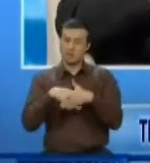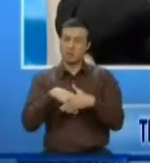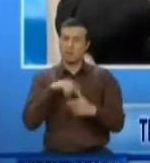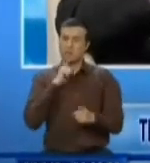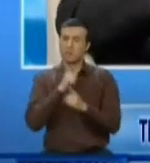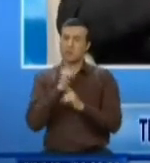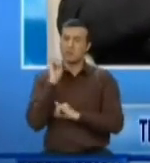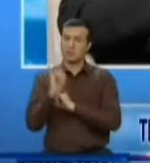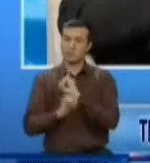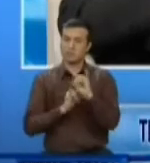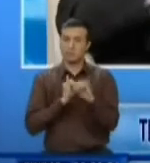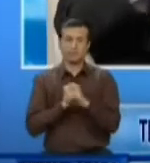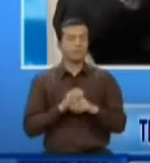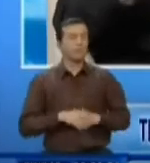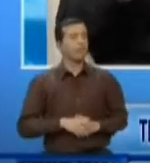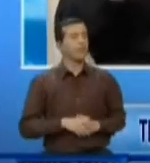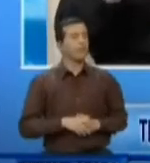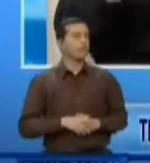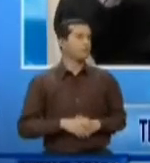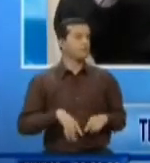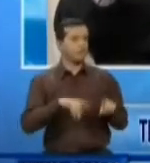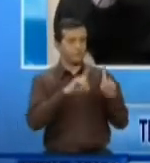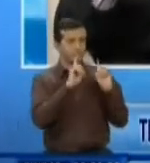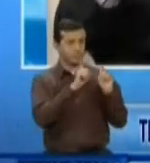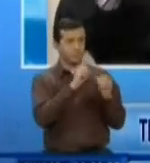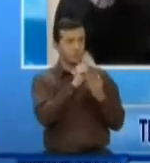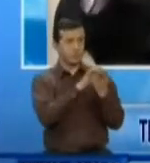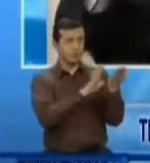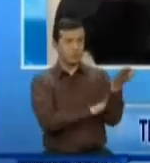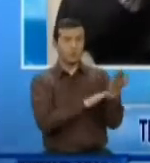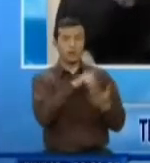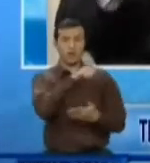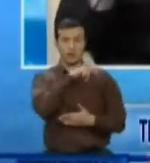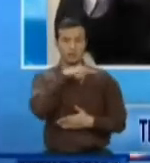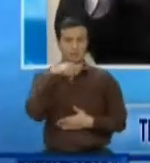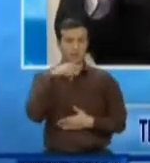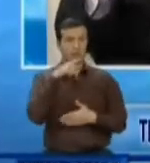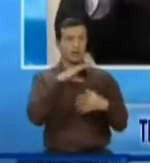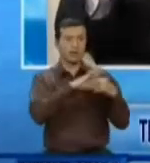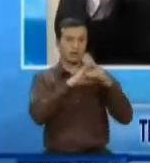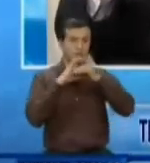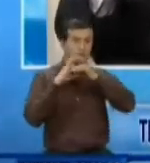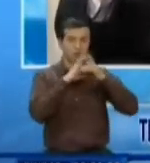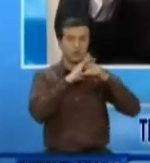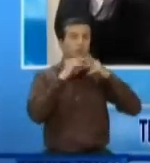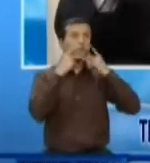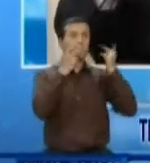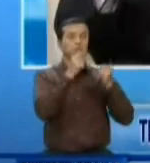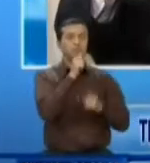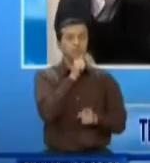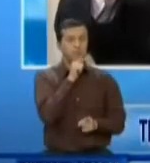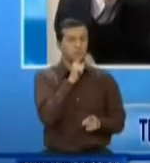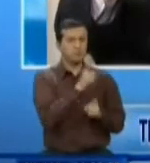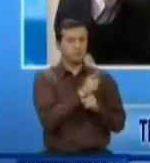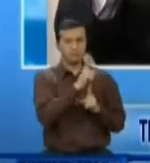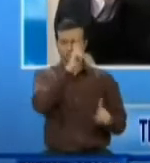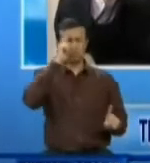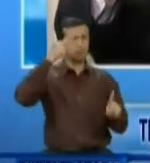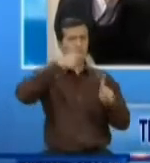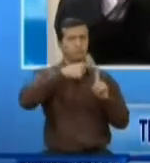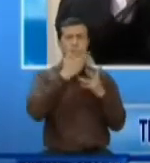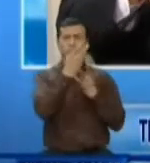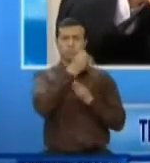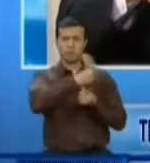internacional este proyecto de ley de app articulación pública privada fundamentalmente está apuntando a